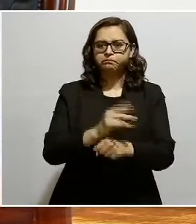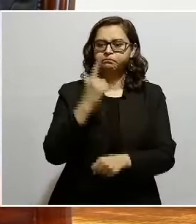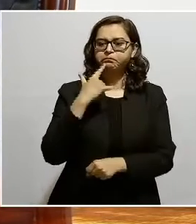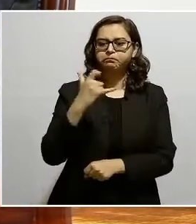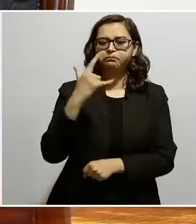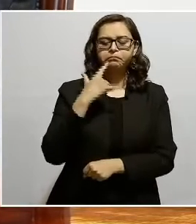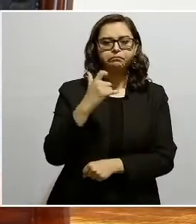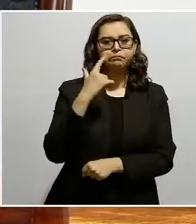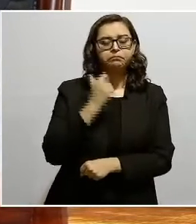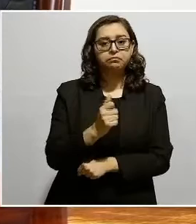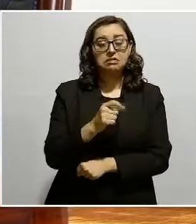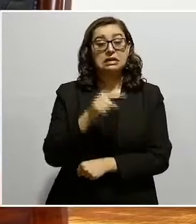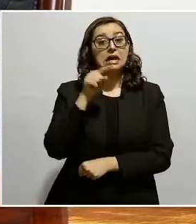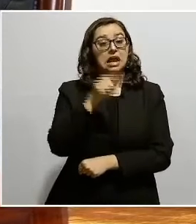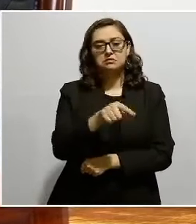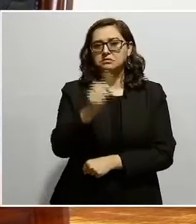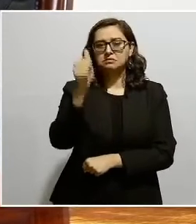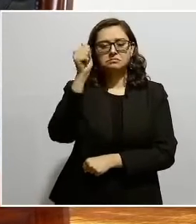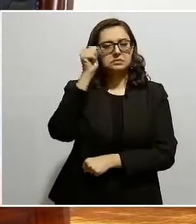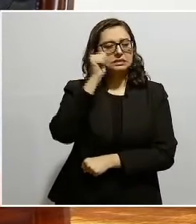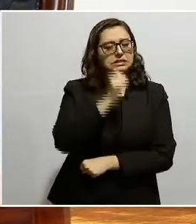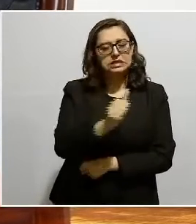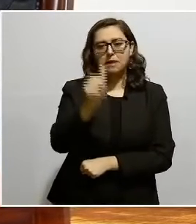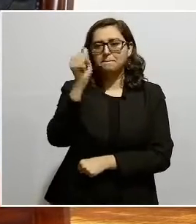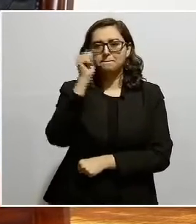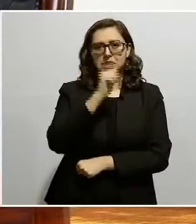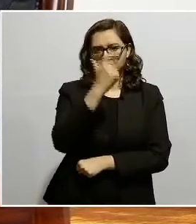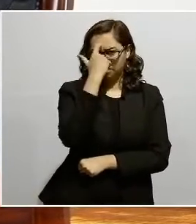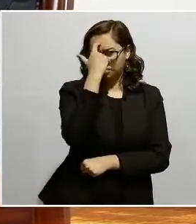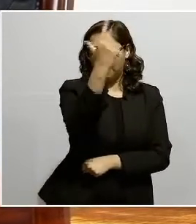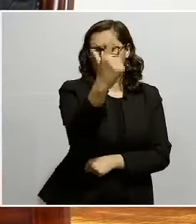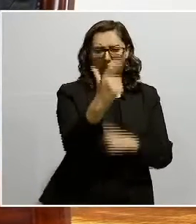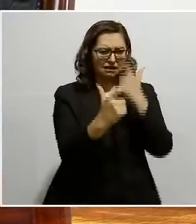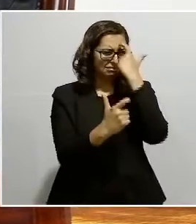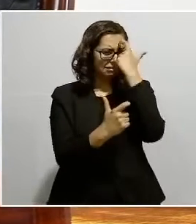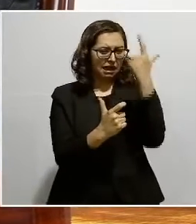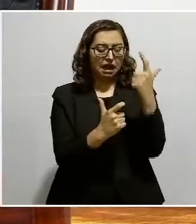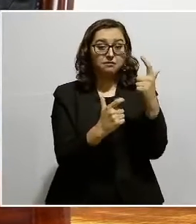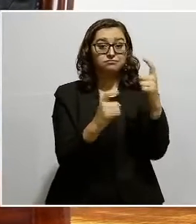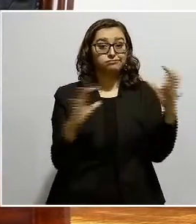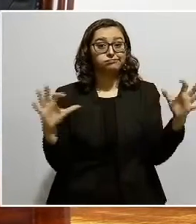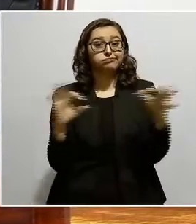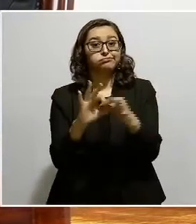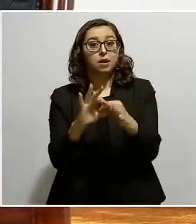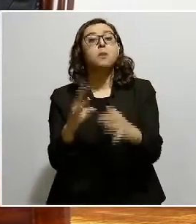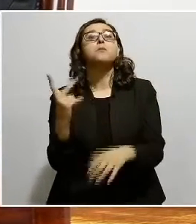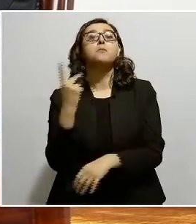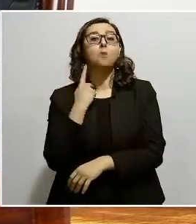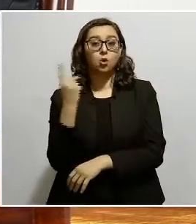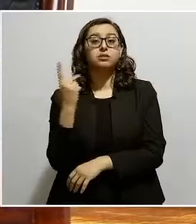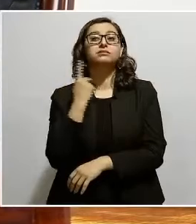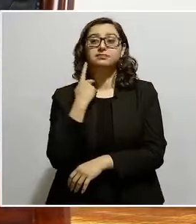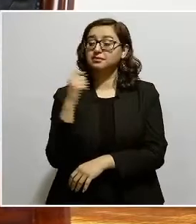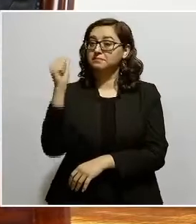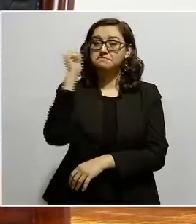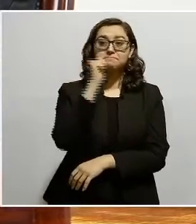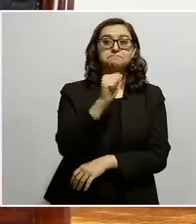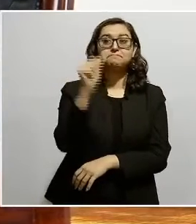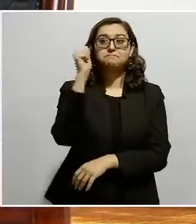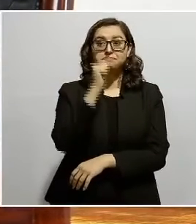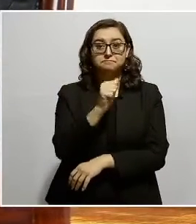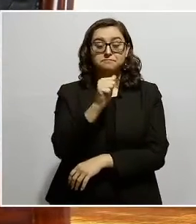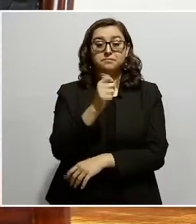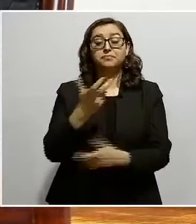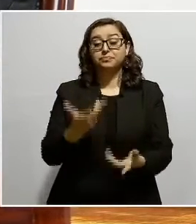siempre vinculó su labor intelectual y su obra creativa con la actividad política. En su juventud